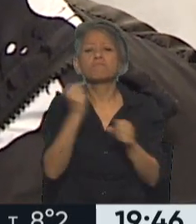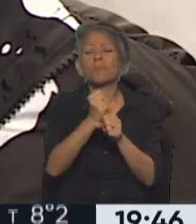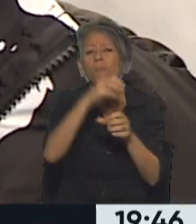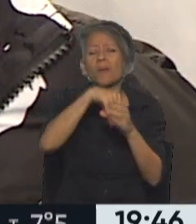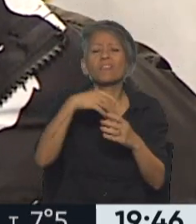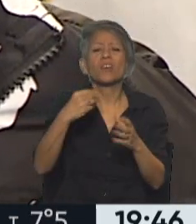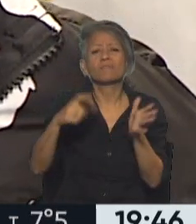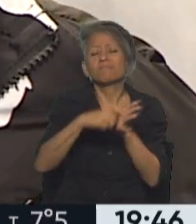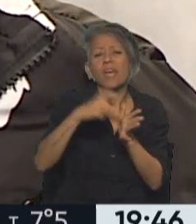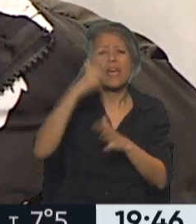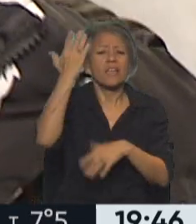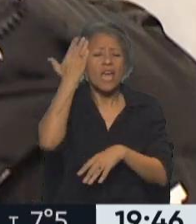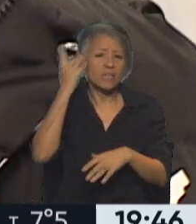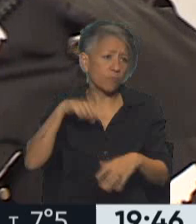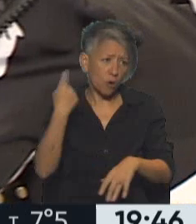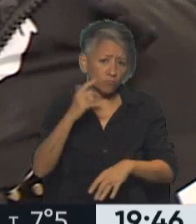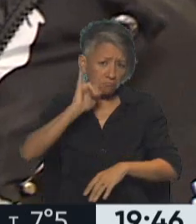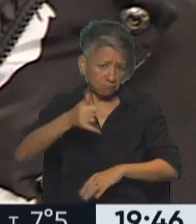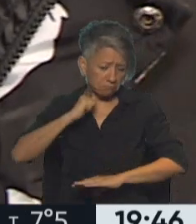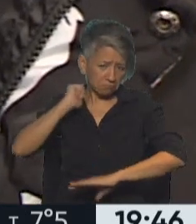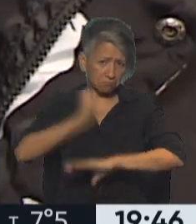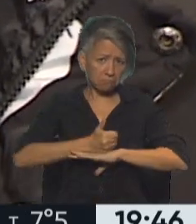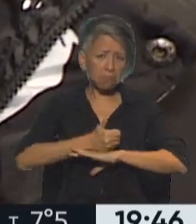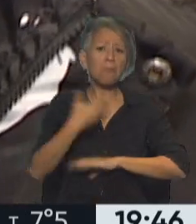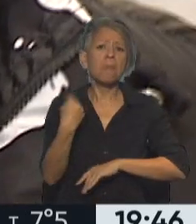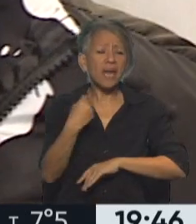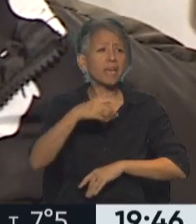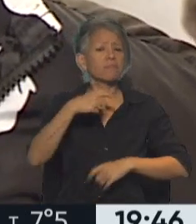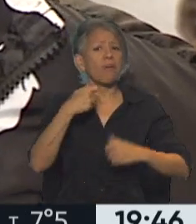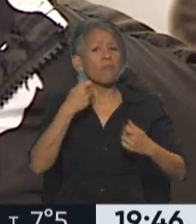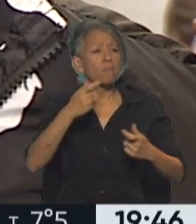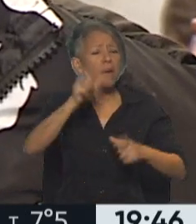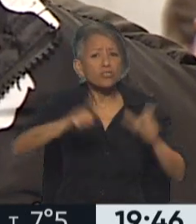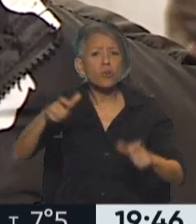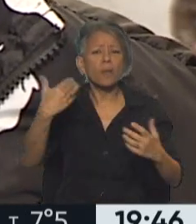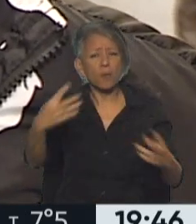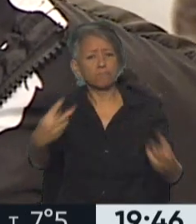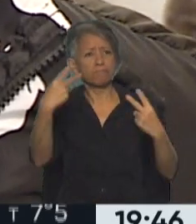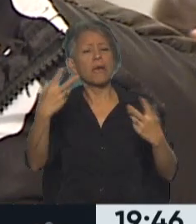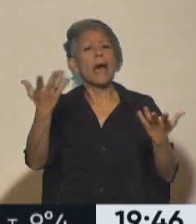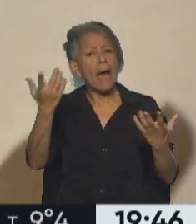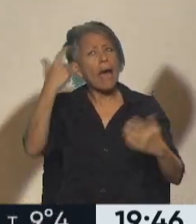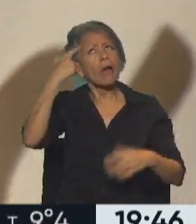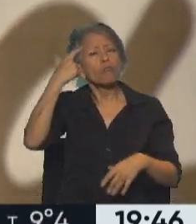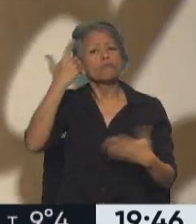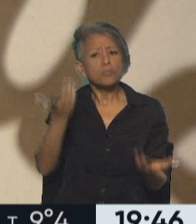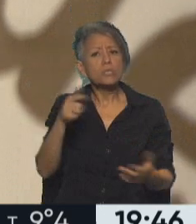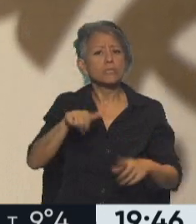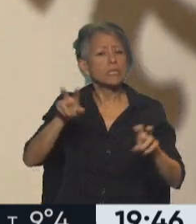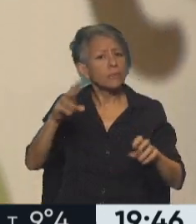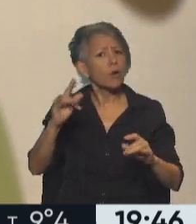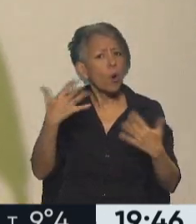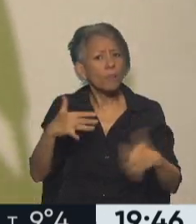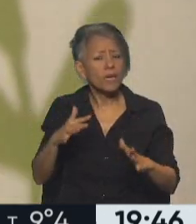sí, presente acá, para que la gente tome un poco de conciencia y que esto es tan complicado. Y con esto